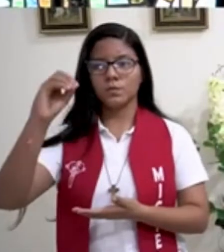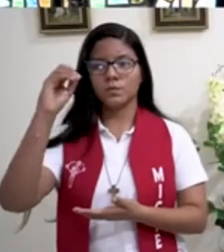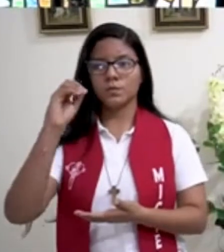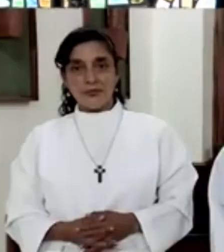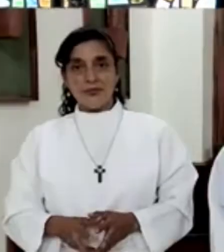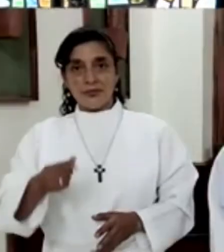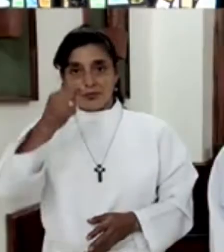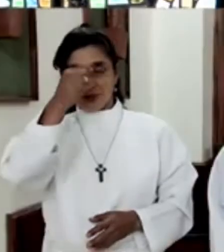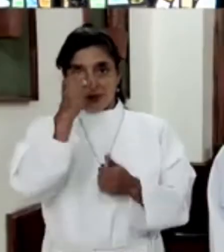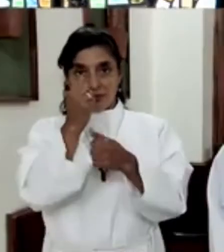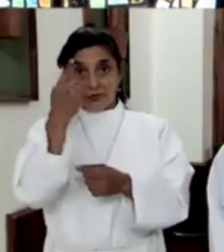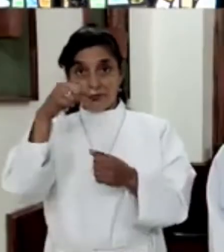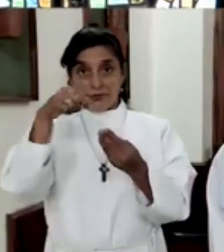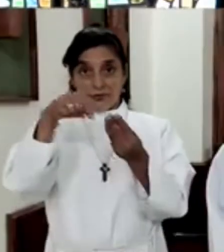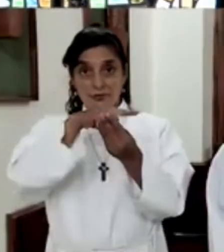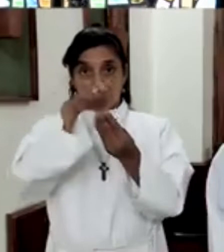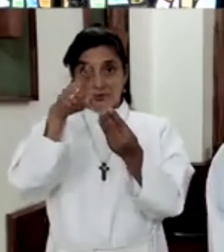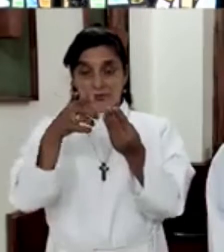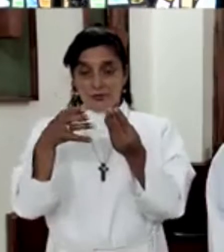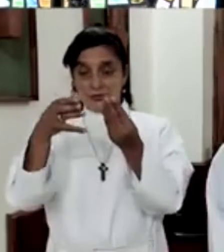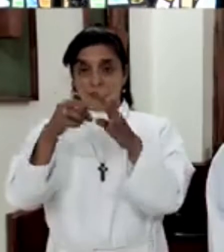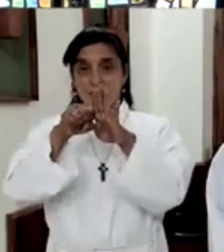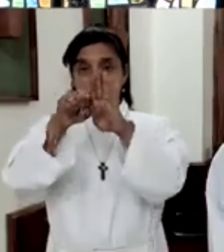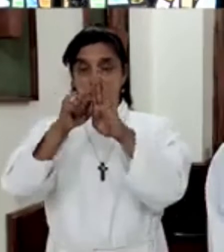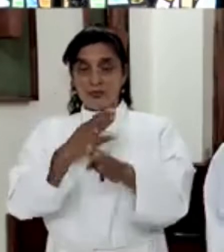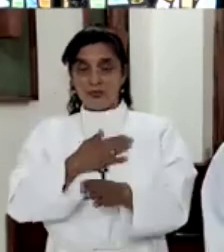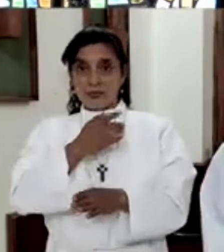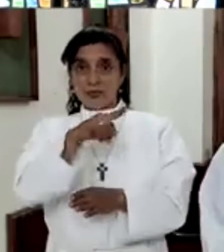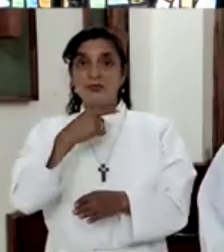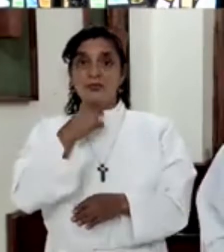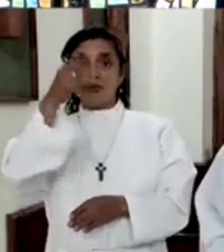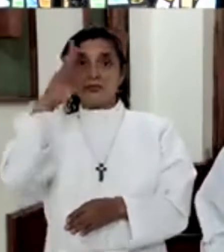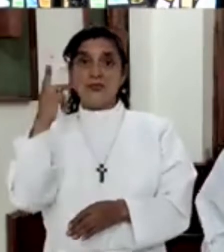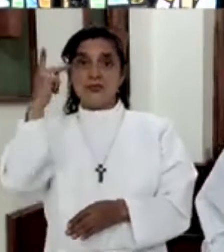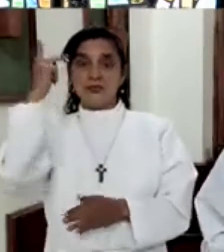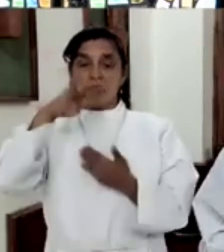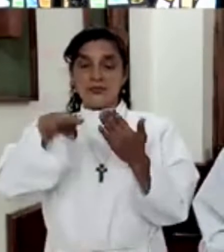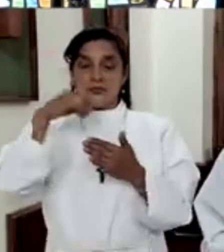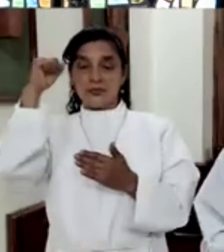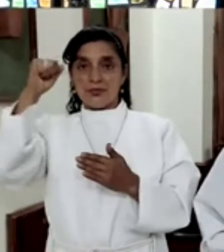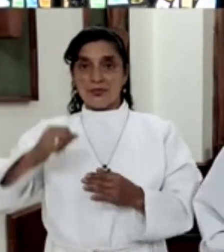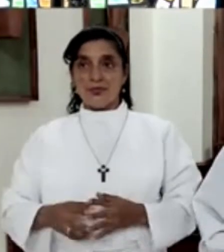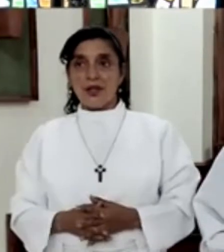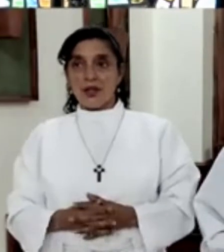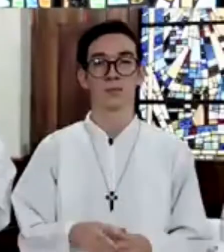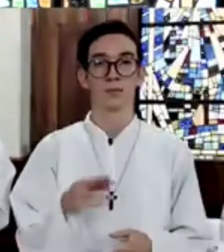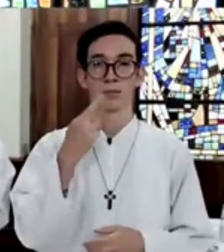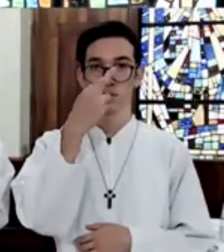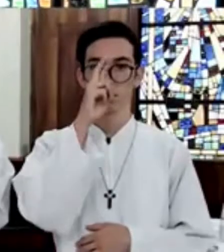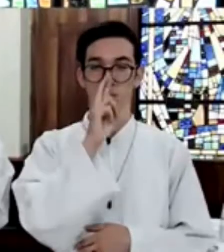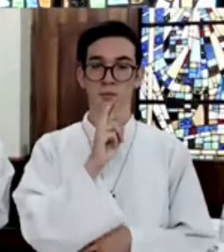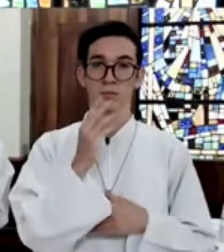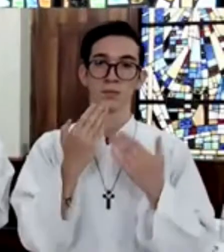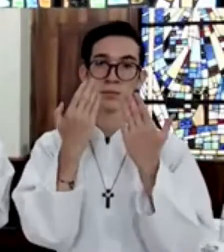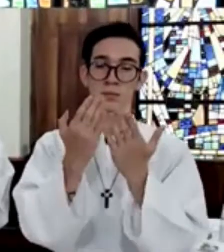Oren, hermanos, para que ese sacrificio mío y de ustedes sea agradable a Dios Padre Todopoderoso. El